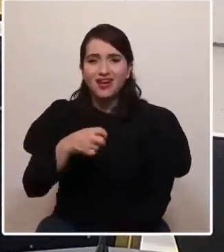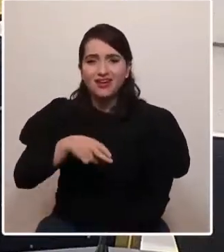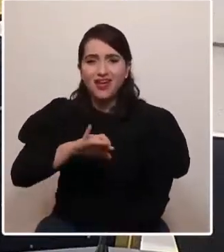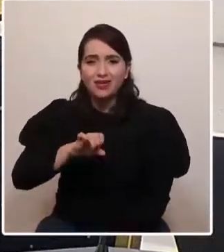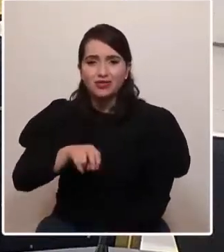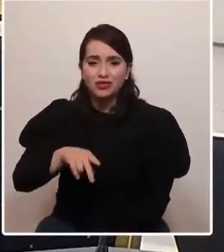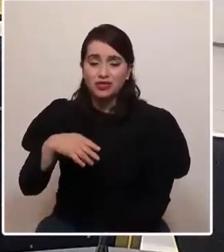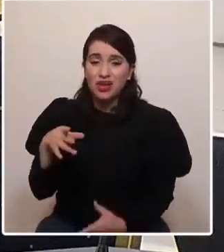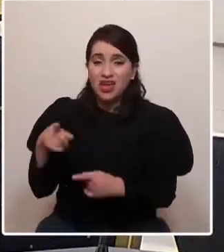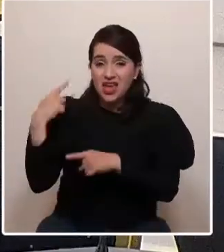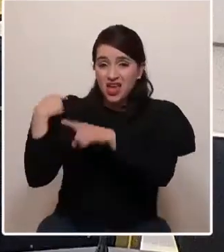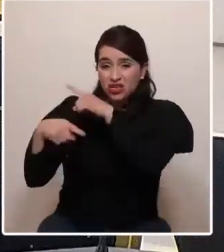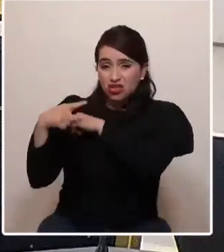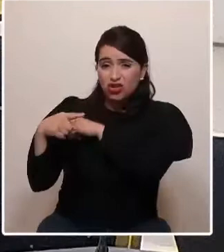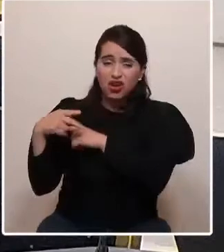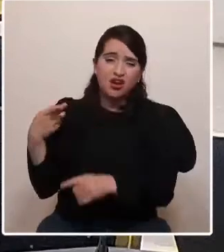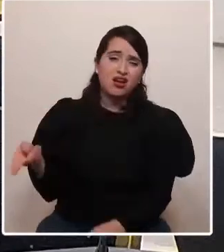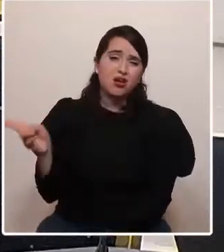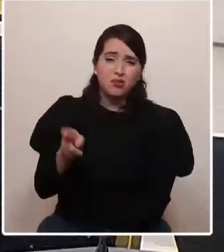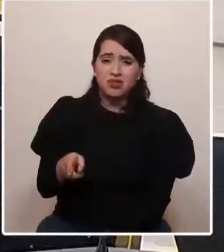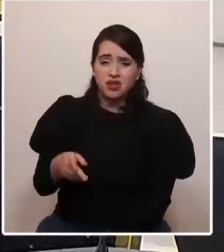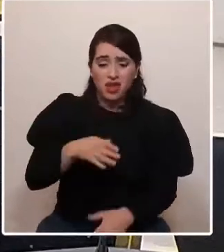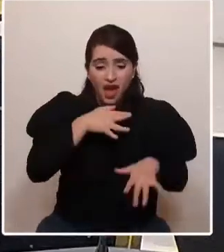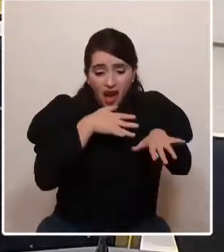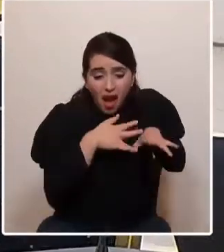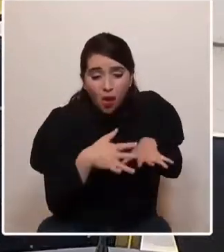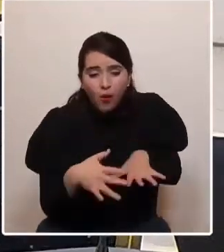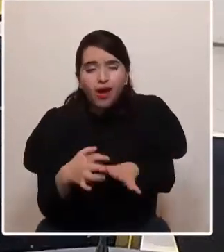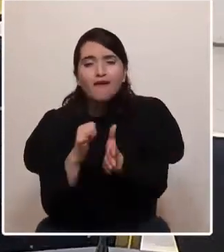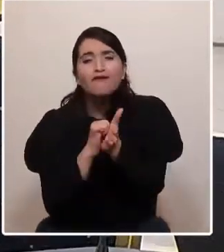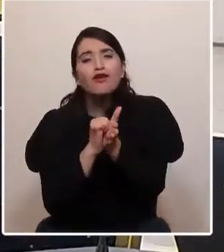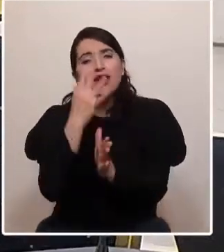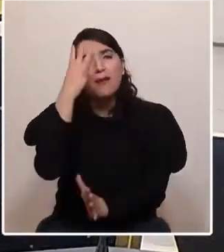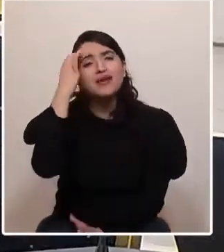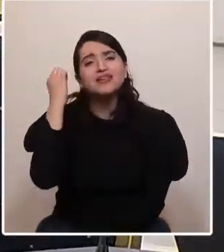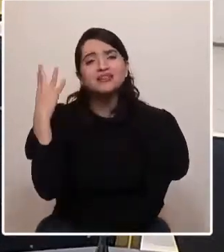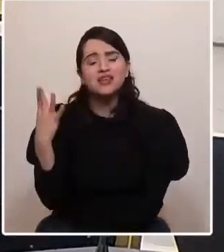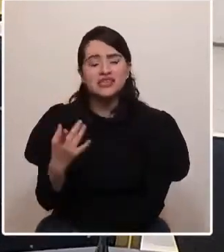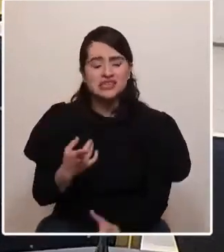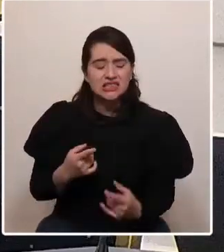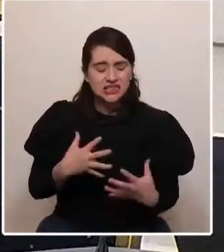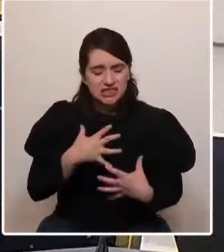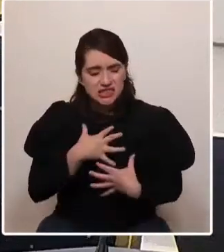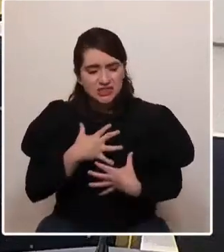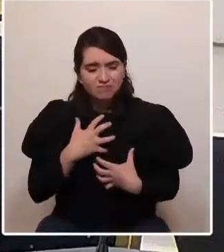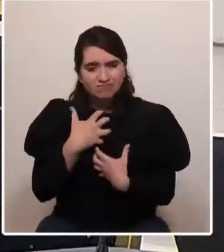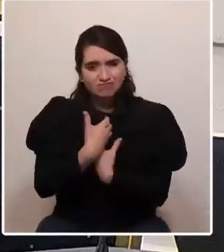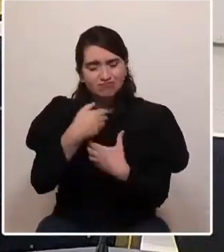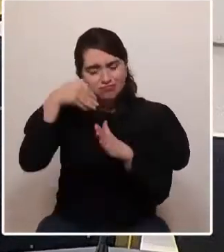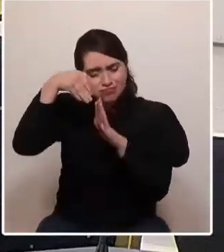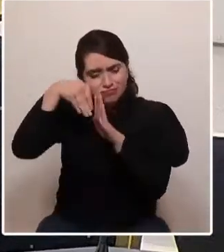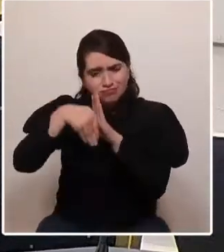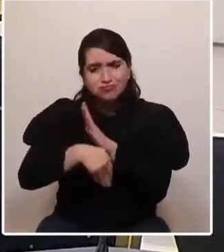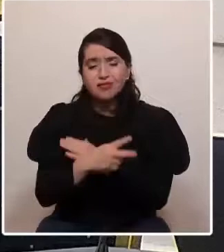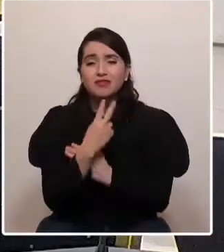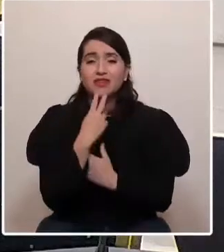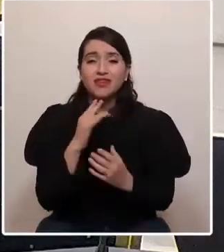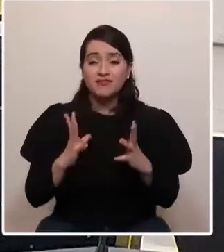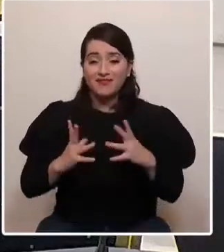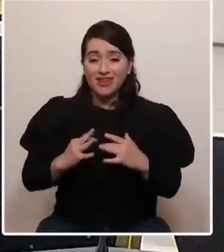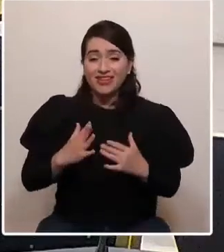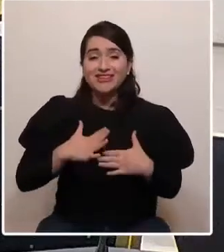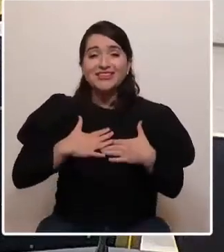Las aguas del Estigia borran los aprendizajes, los nudos ciegos, los precipicios y toda la felicidad